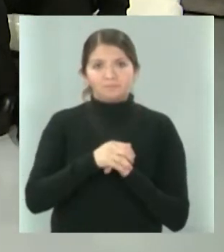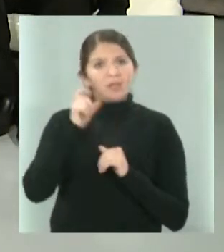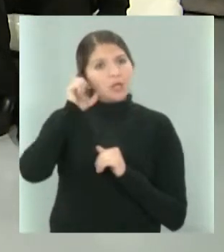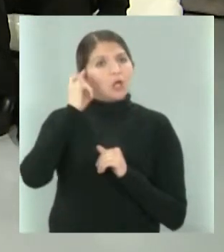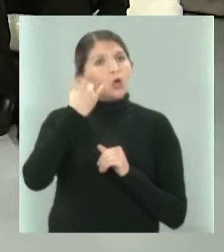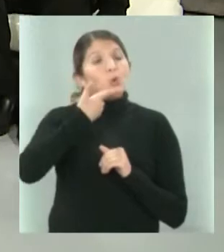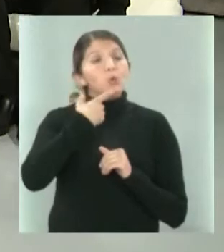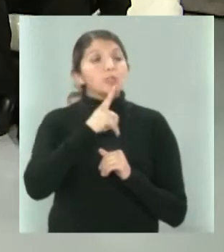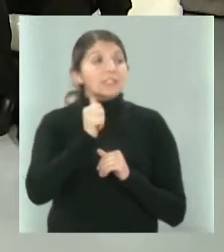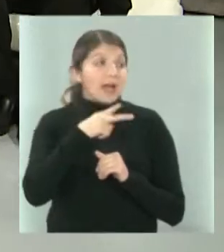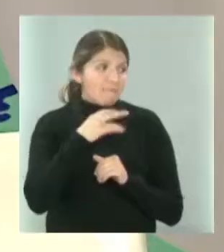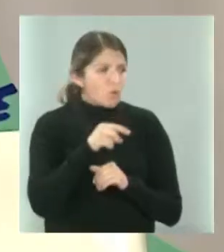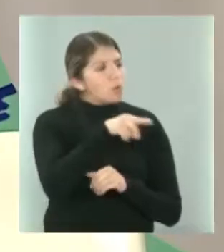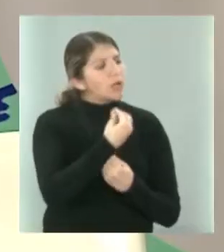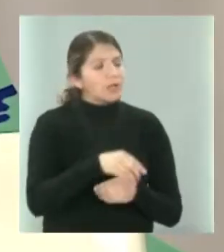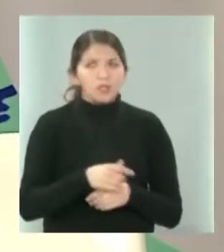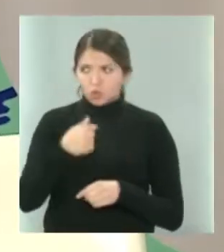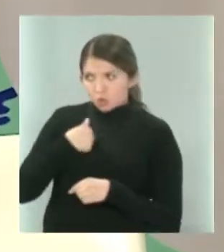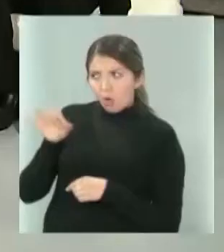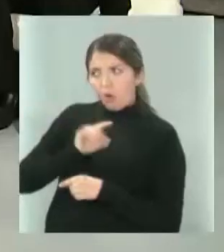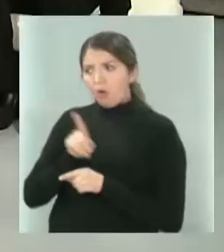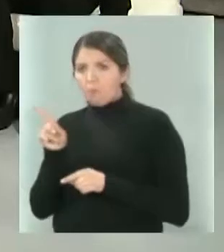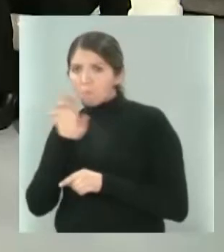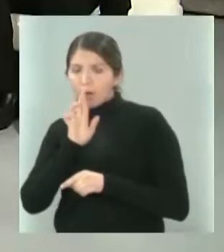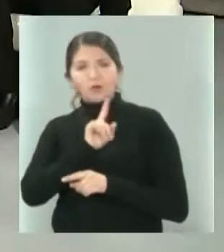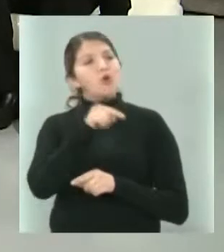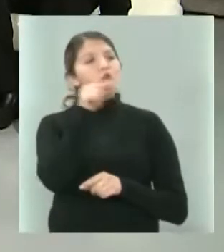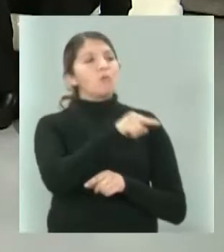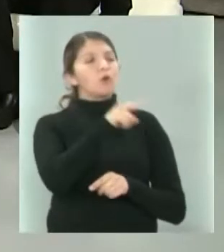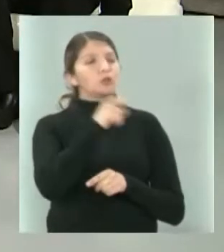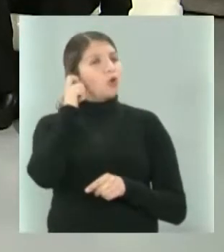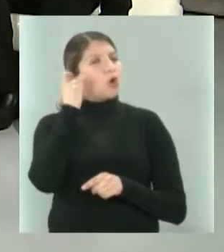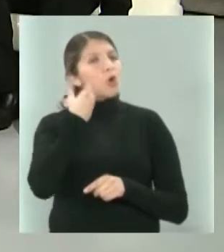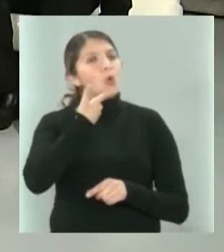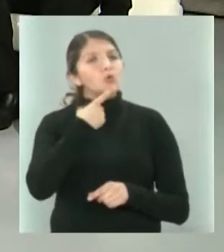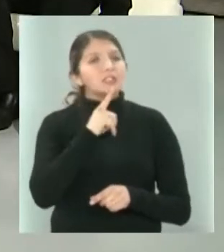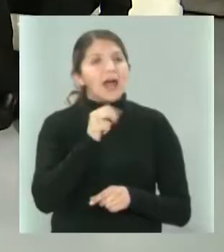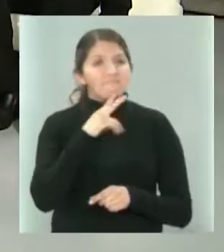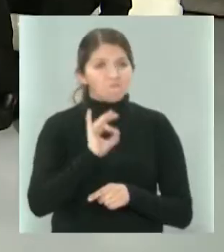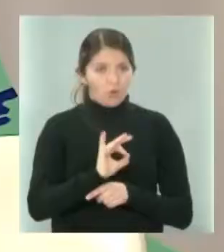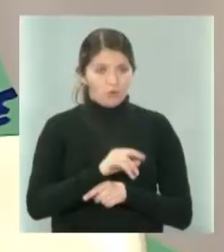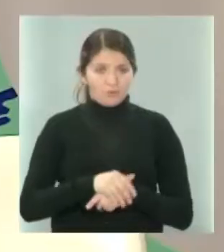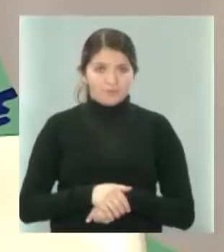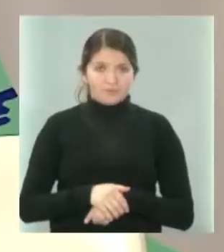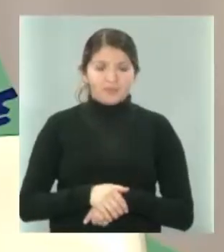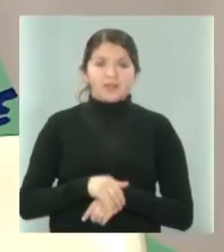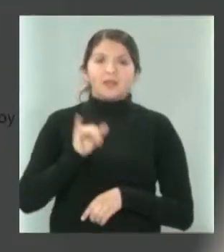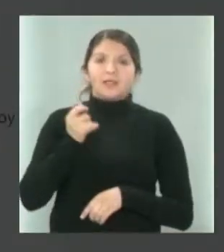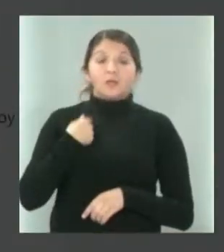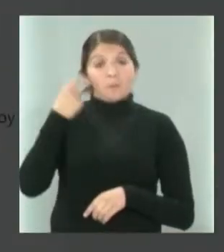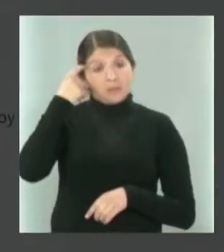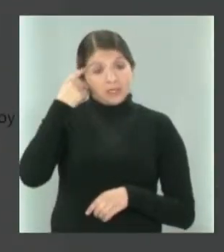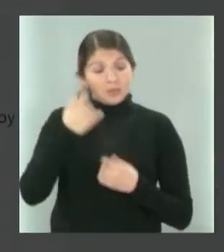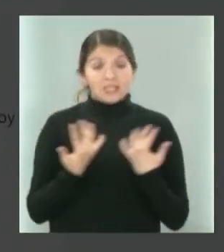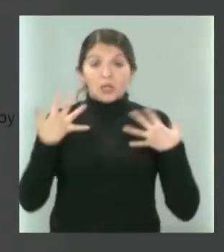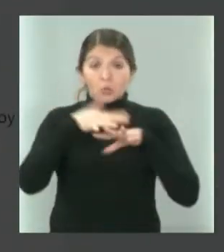Alicia primero? No, vos. Sí, Alicia te estaba señalando a vos, así que el mate, dale, bueno. Te pasó la pelota. Esto es sencillo. La inclusión laboral de las